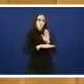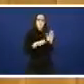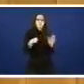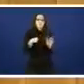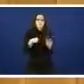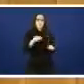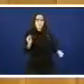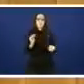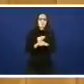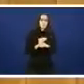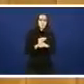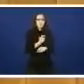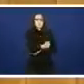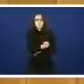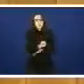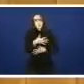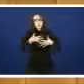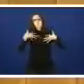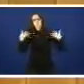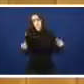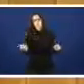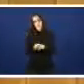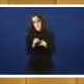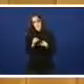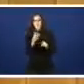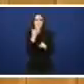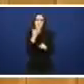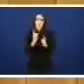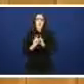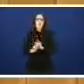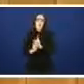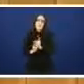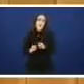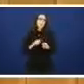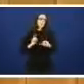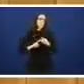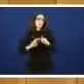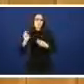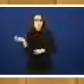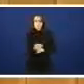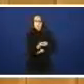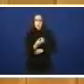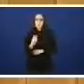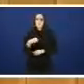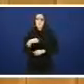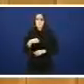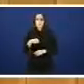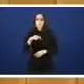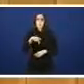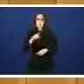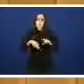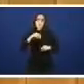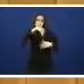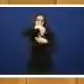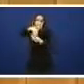conceptos retributivos e as percepcións económicas de calquera natureza como dietas e gastos de desplazamento dos órganos de Goberno e personal